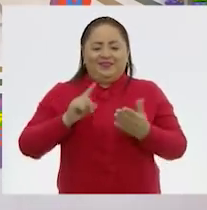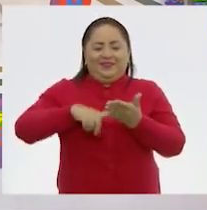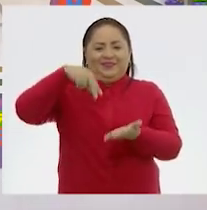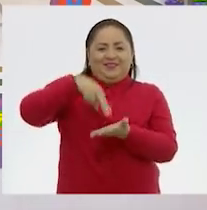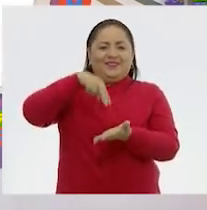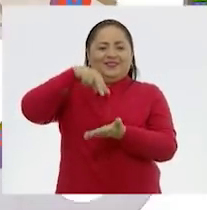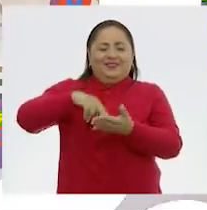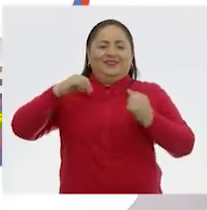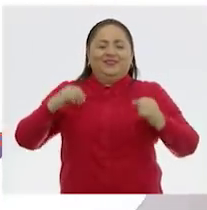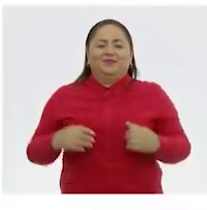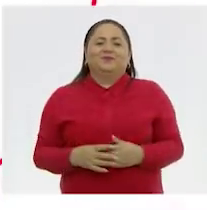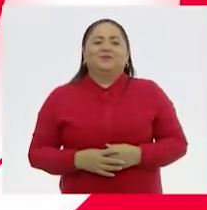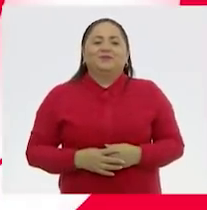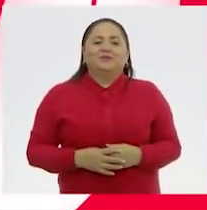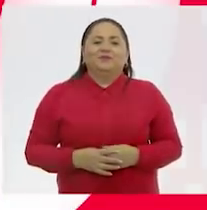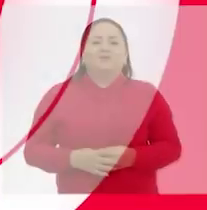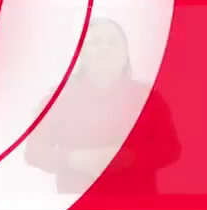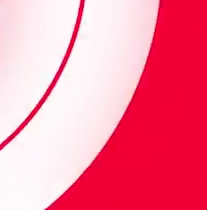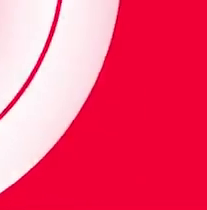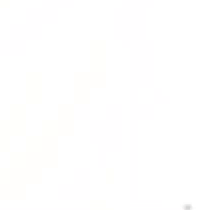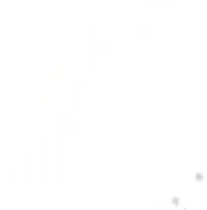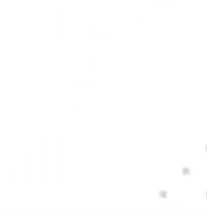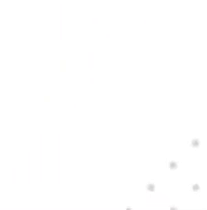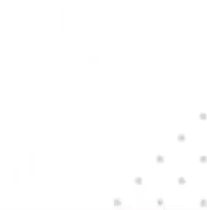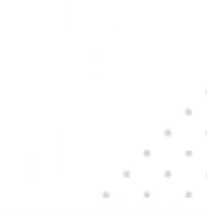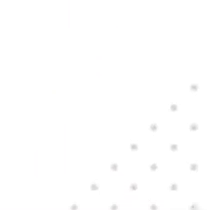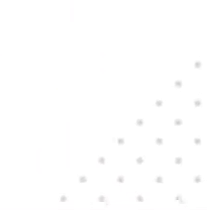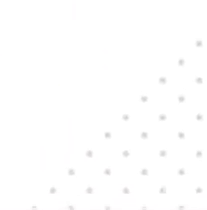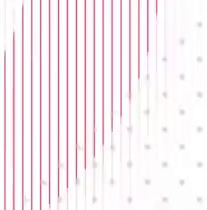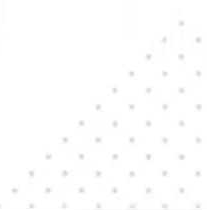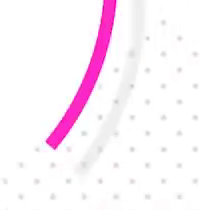uno, dos, tres.